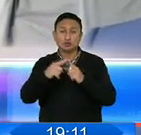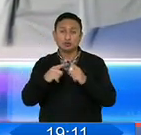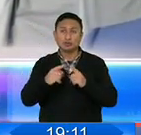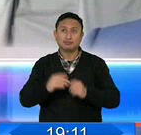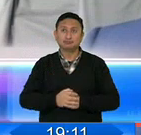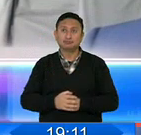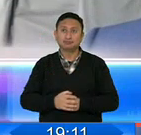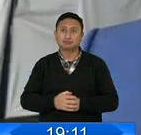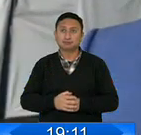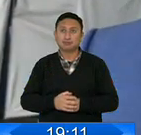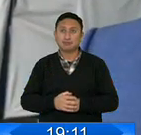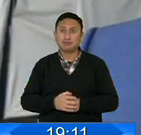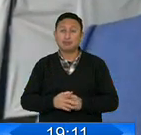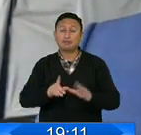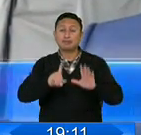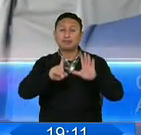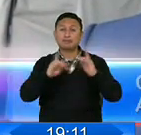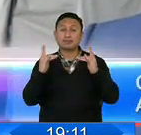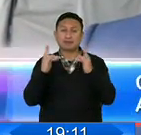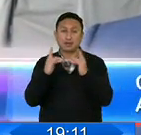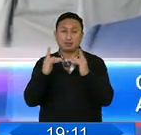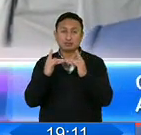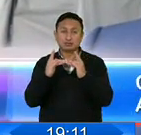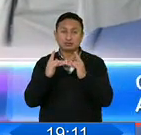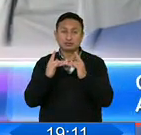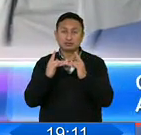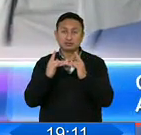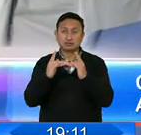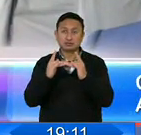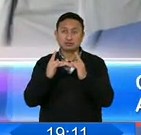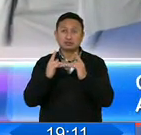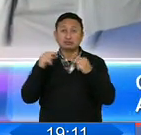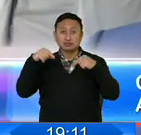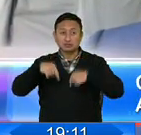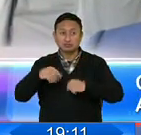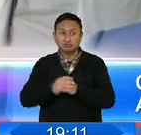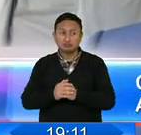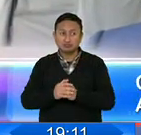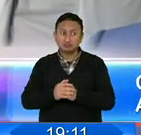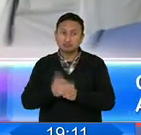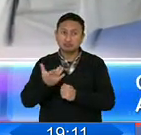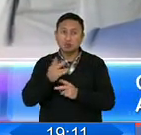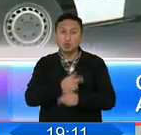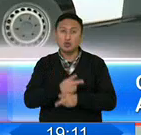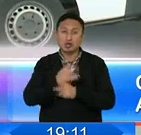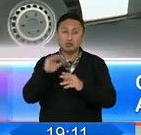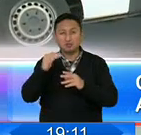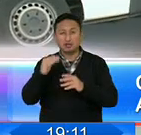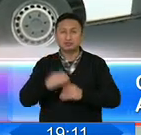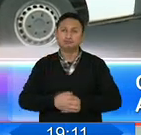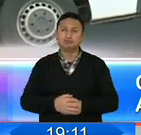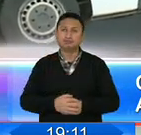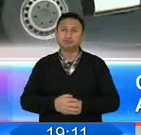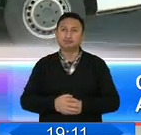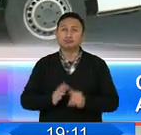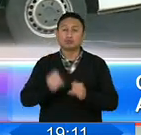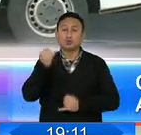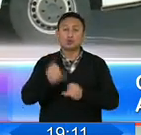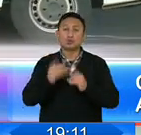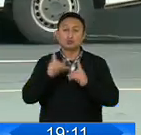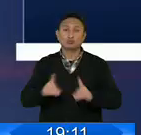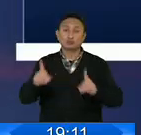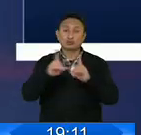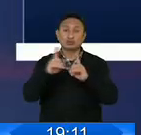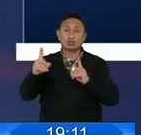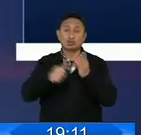Y también 6 camas de alto flujo, que serían como de cuidados intermedios. Según el último registro de la cartera